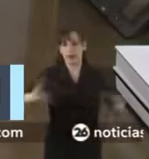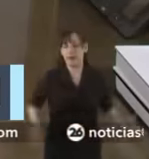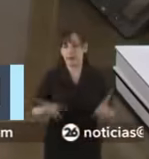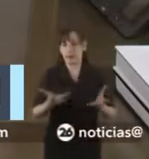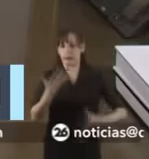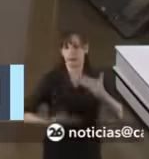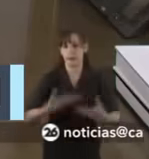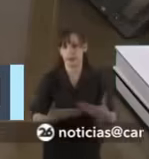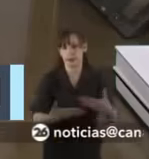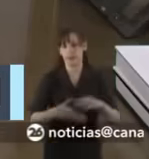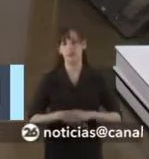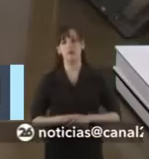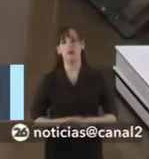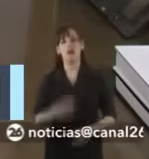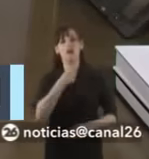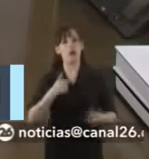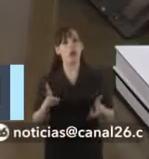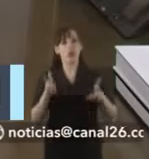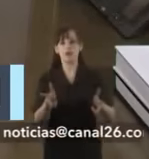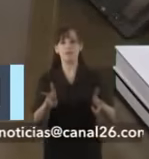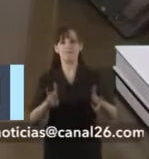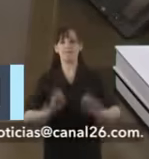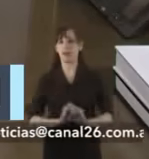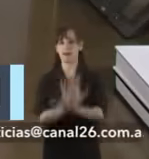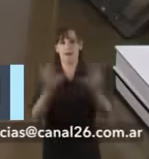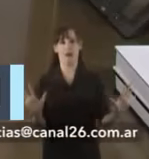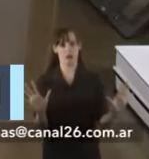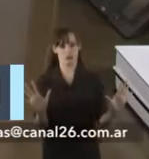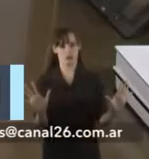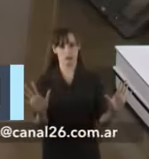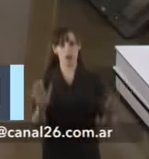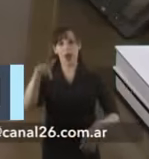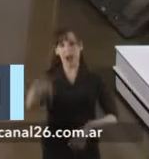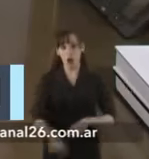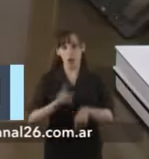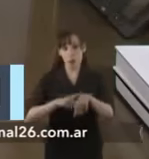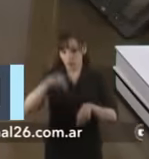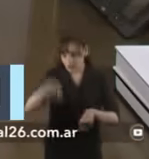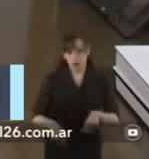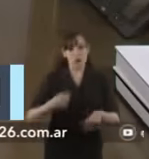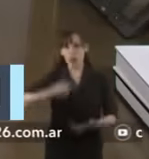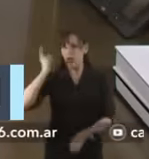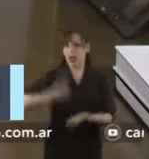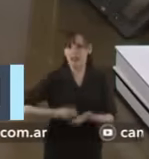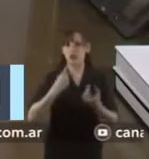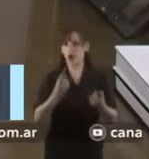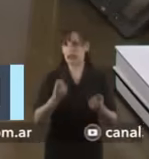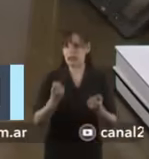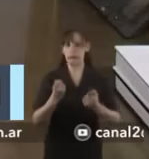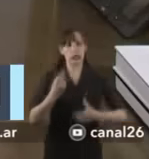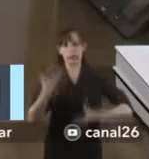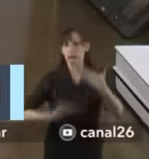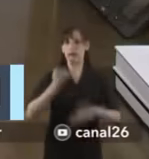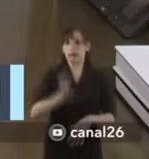semanas quiero ser claro en esto a menos que hagamos lo necesario Ahora nos dirigimos a una catástrofe económica de una